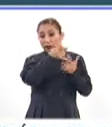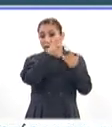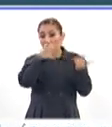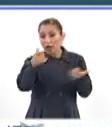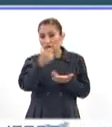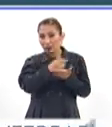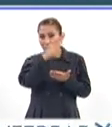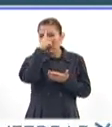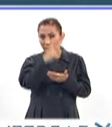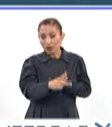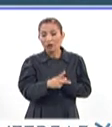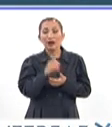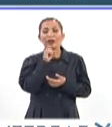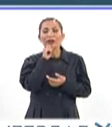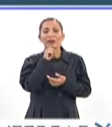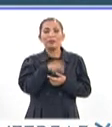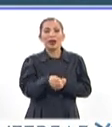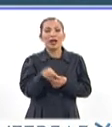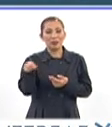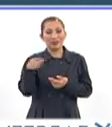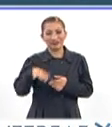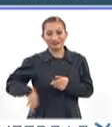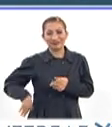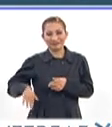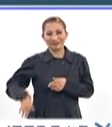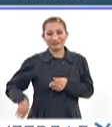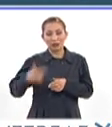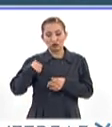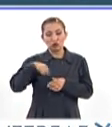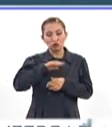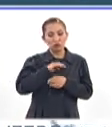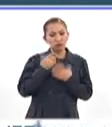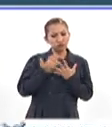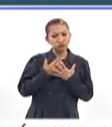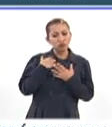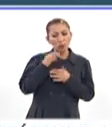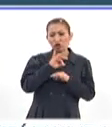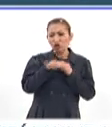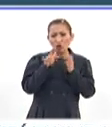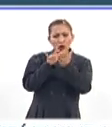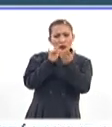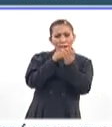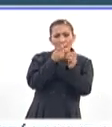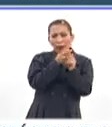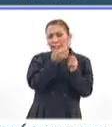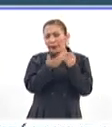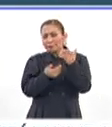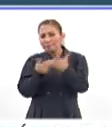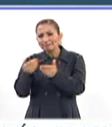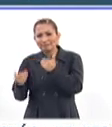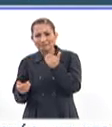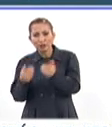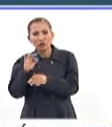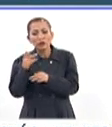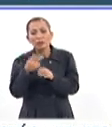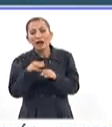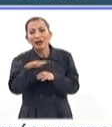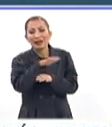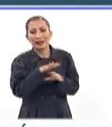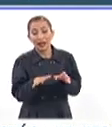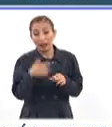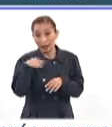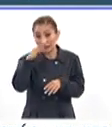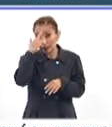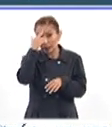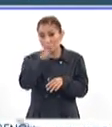histórico. Y bueno, por supuesto que como bien lo comentas, estaremos dando todos los trazos necesarios, todo lo que está sucediendo.